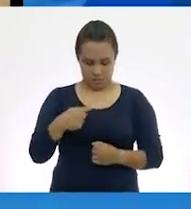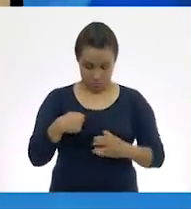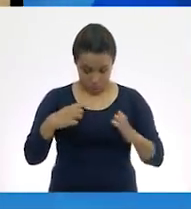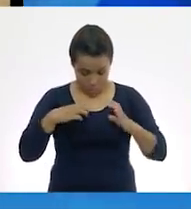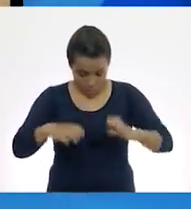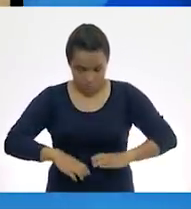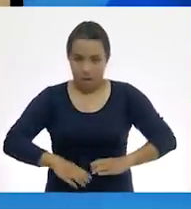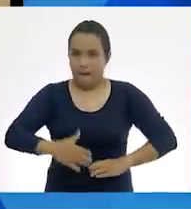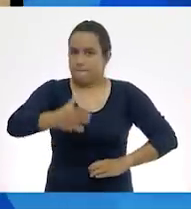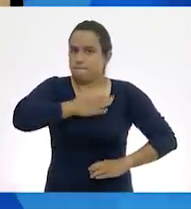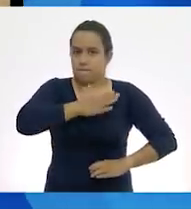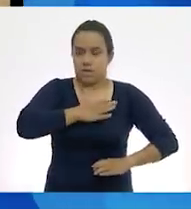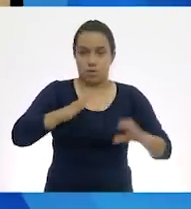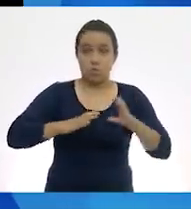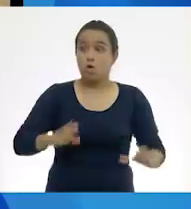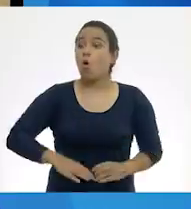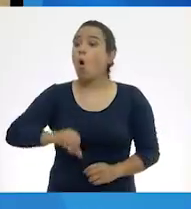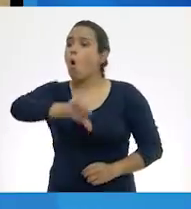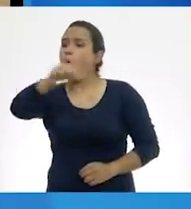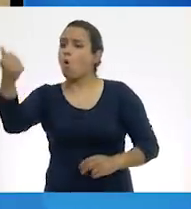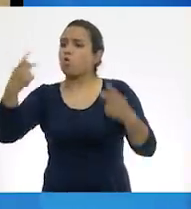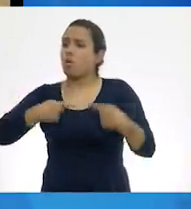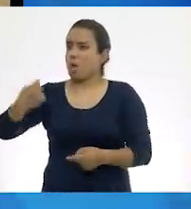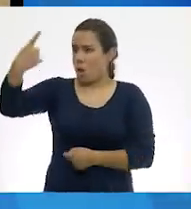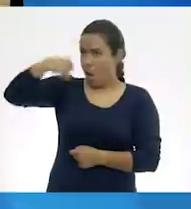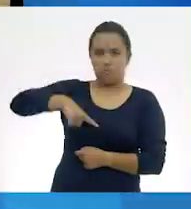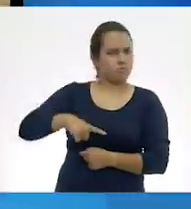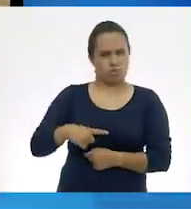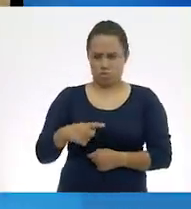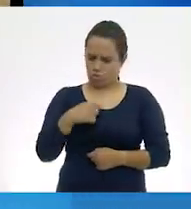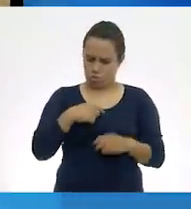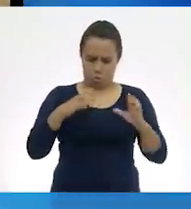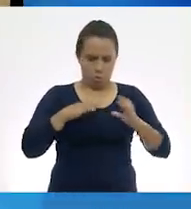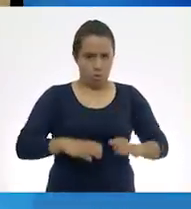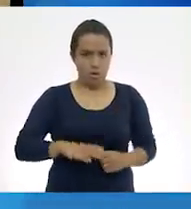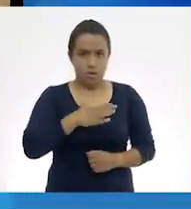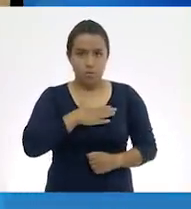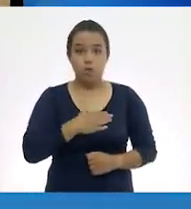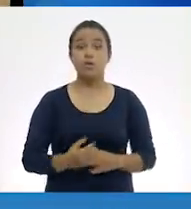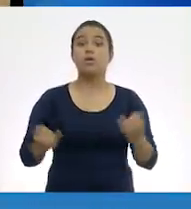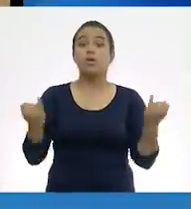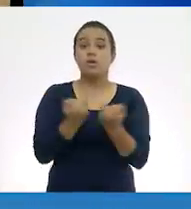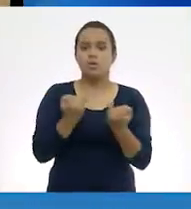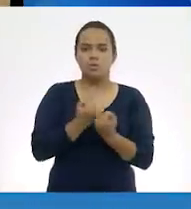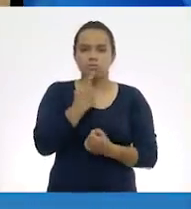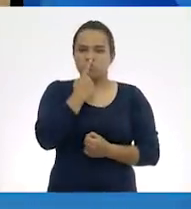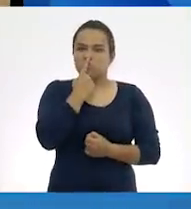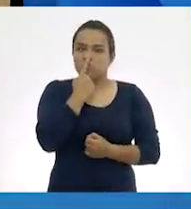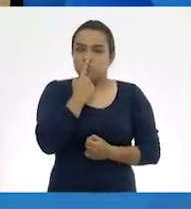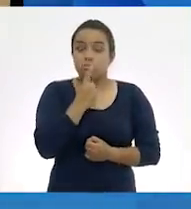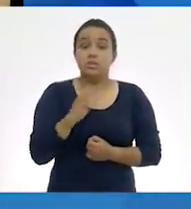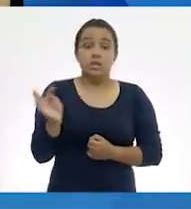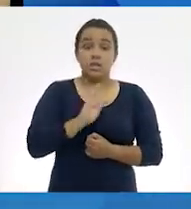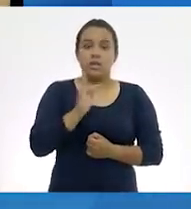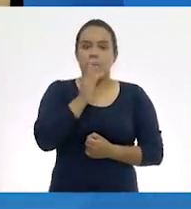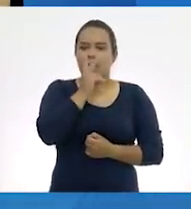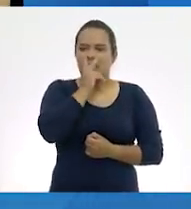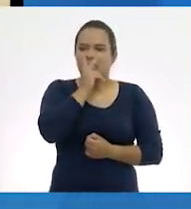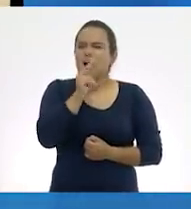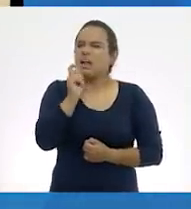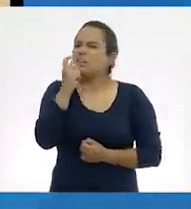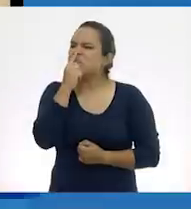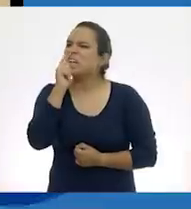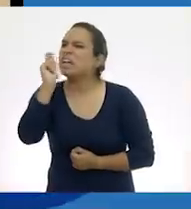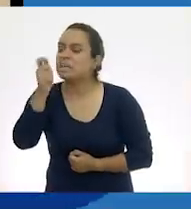tienes es tu cuerpo y no de alguien más. O, por ejemplo, ¿sabían que a veces no podemos reconocer olores si no tenemos una palabra para esos